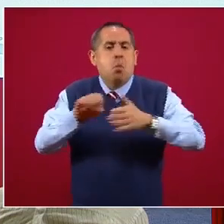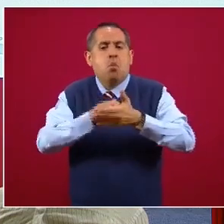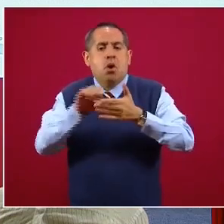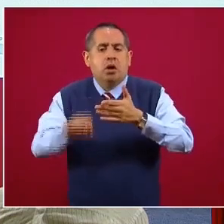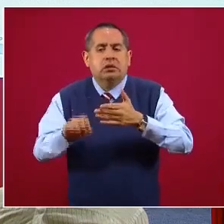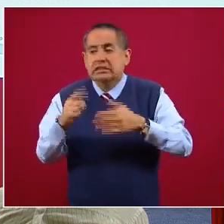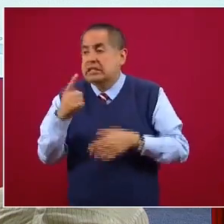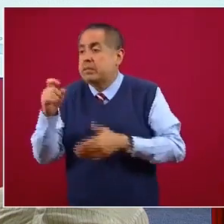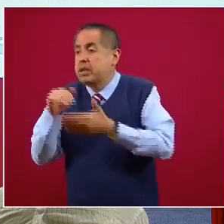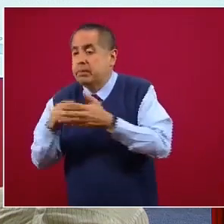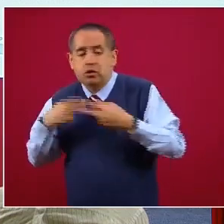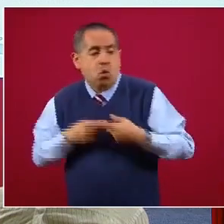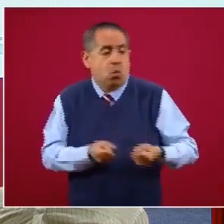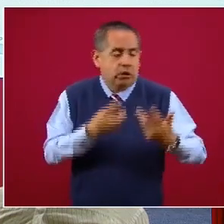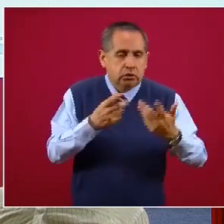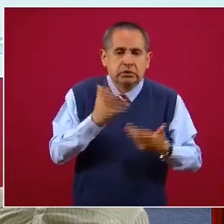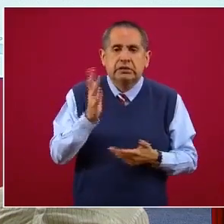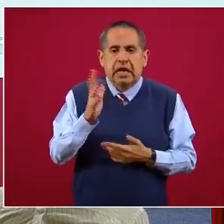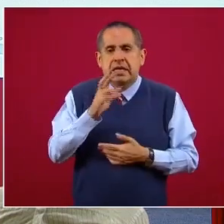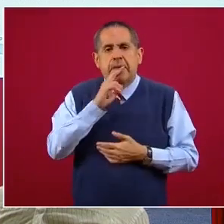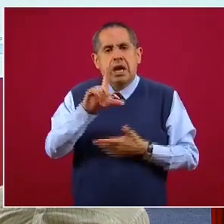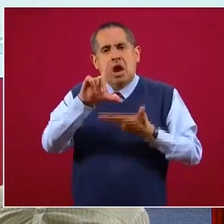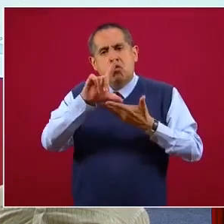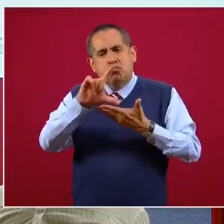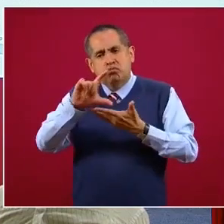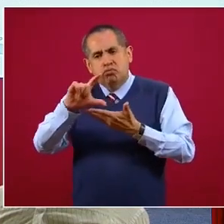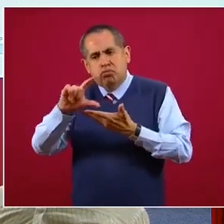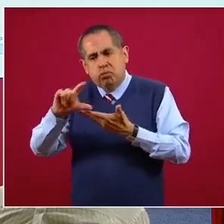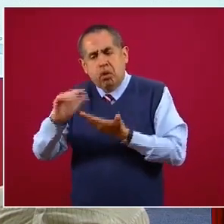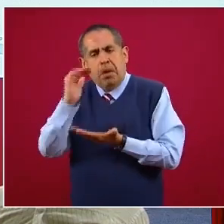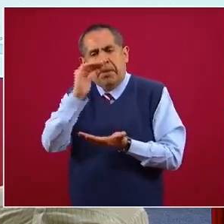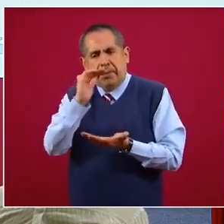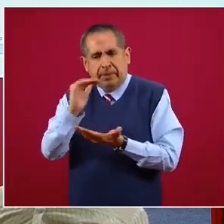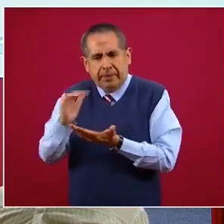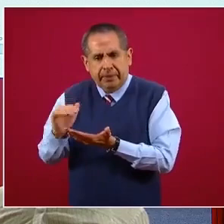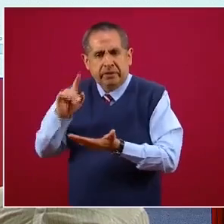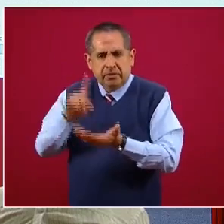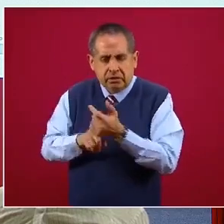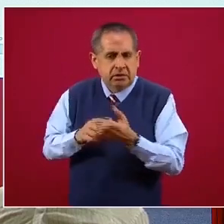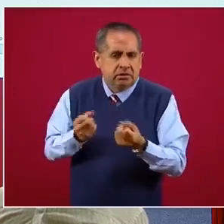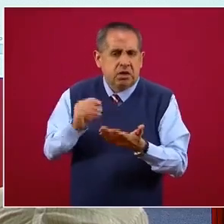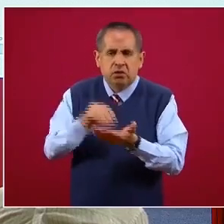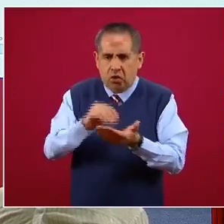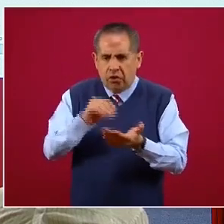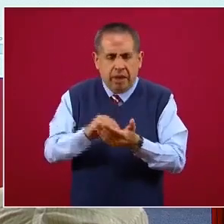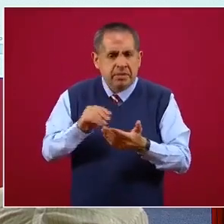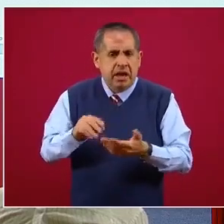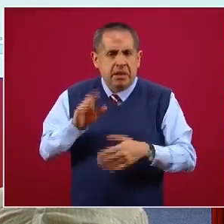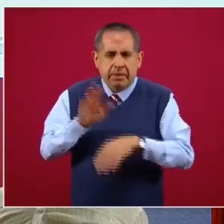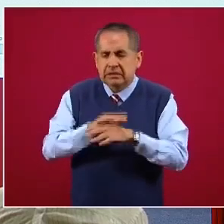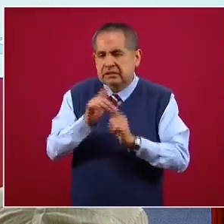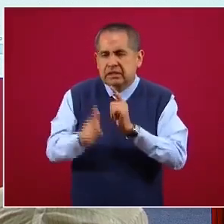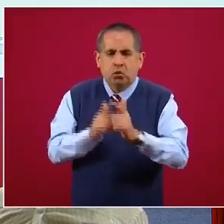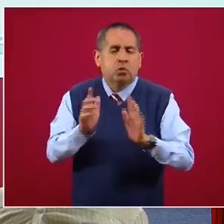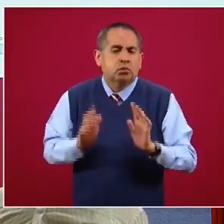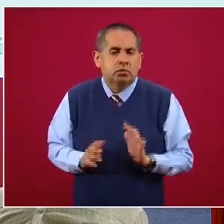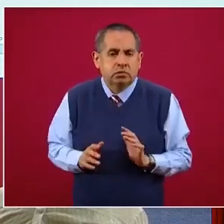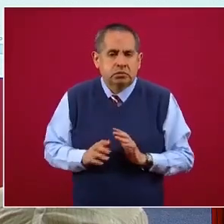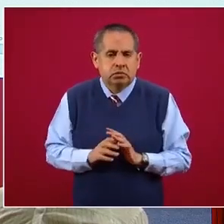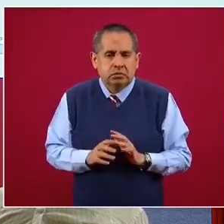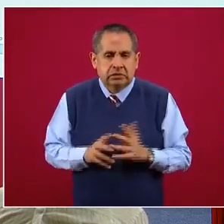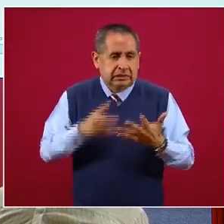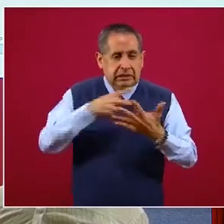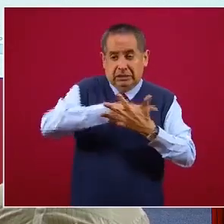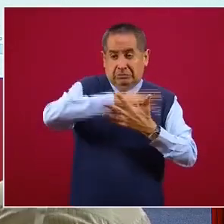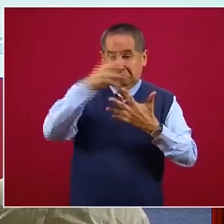100,000 habitantes, pero se encuentran ya en declive y otras más están en esta transmisión más lenta. No ponemos todas para no